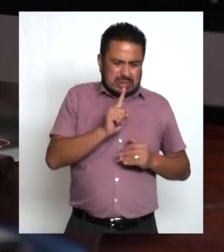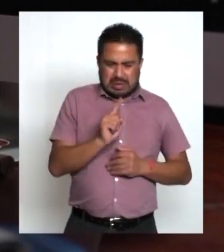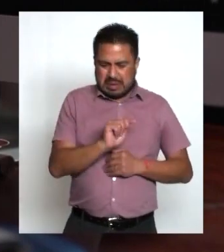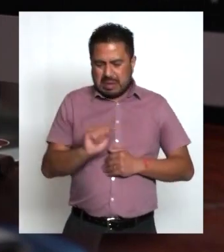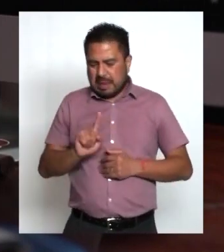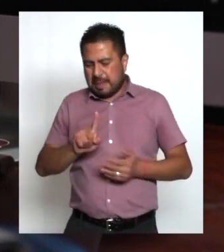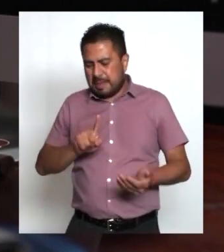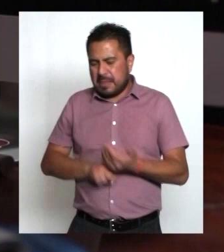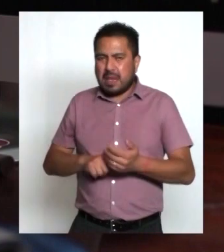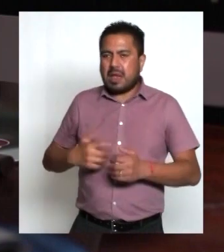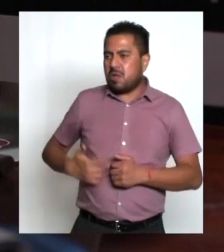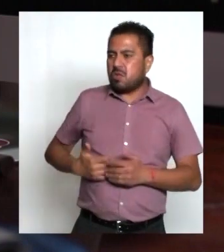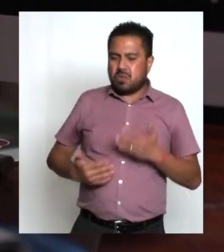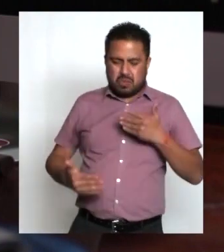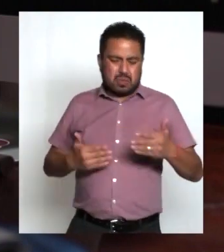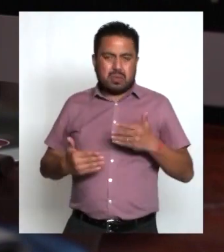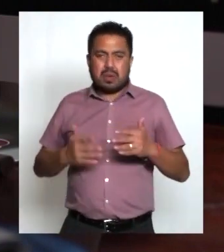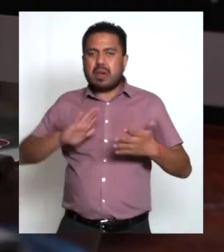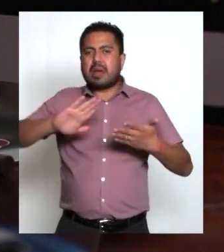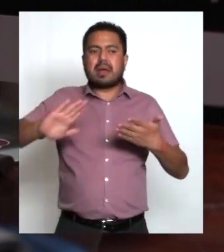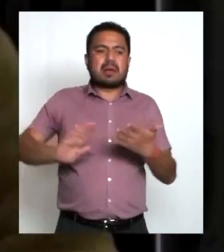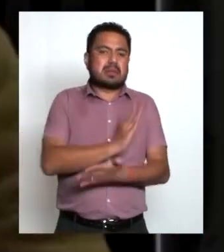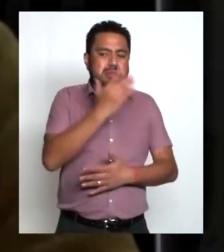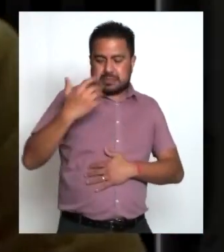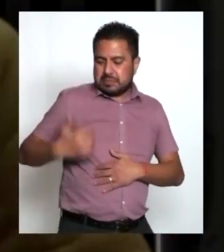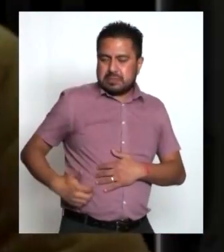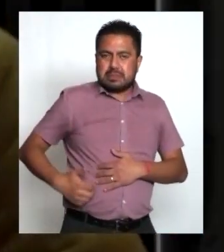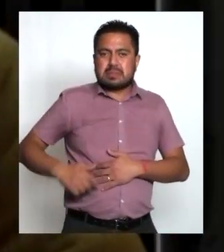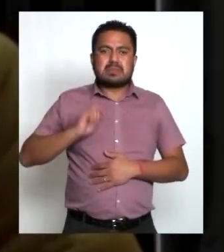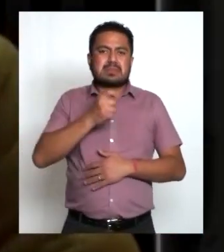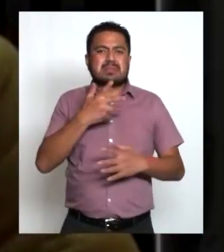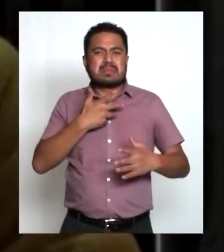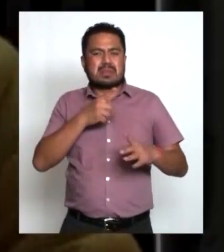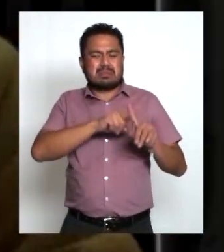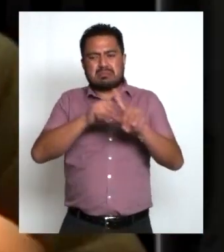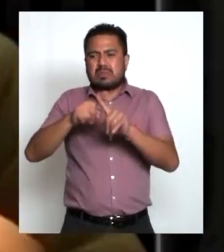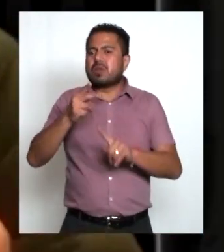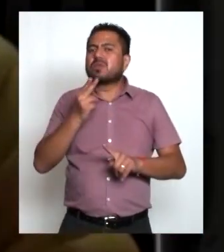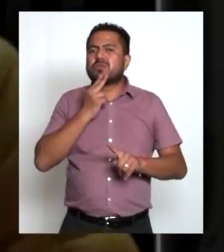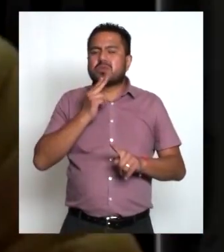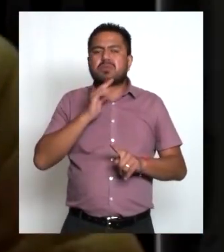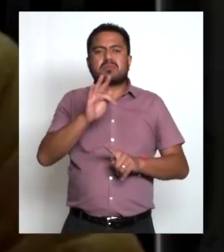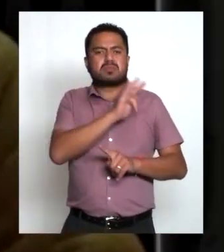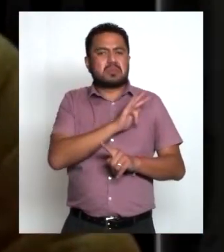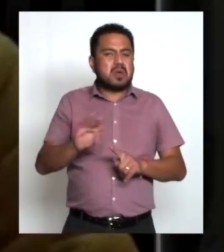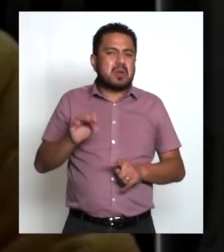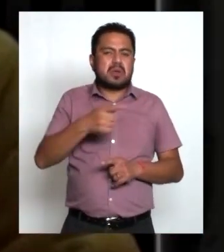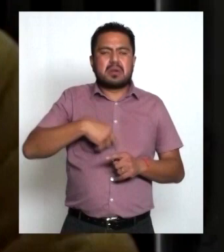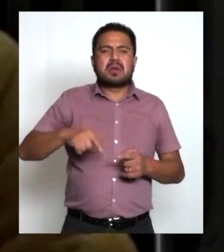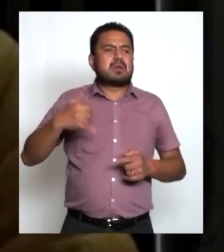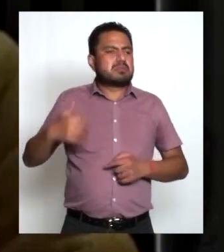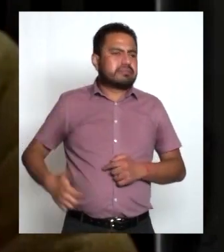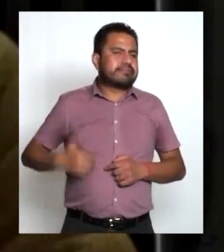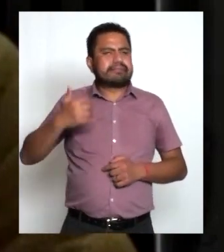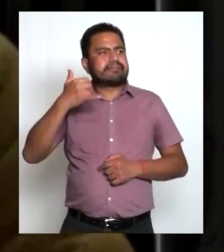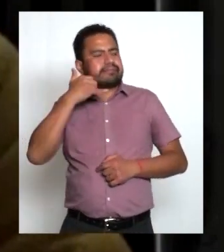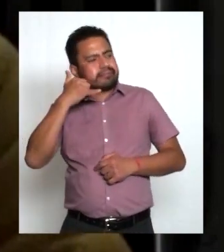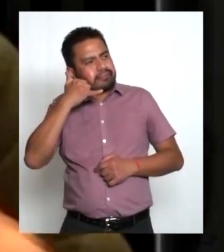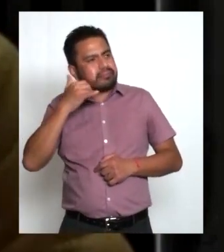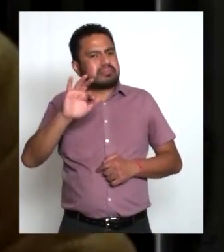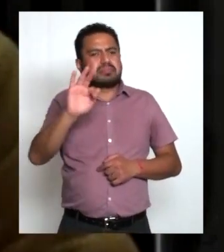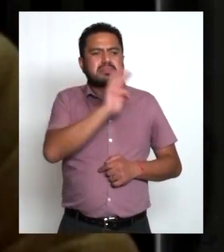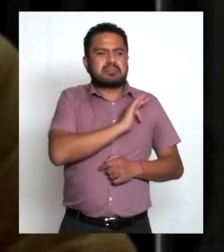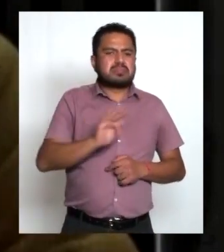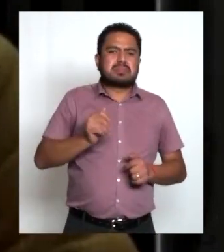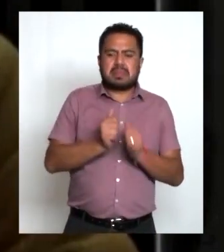parte de la memoria que tiene un teléfono inteligente. Además, un teléfono inteligente tiene varias funciones. Podemos hablar por